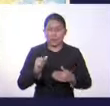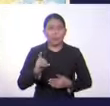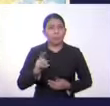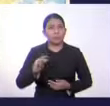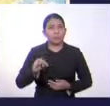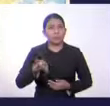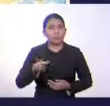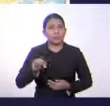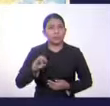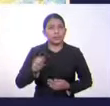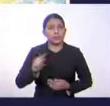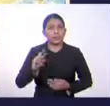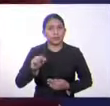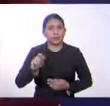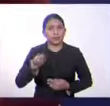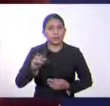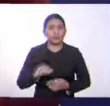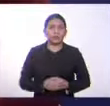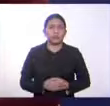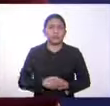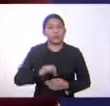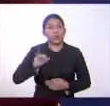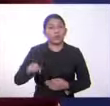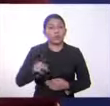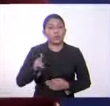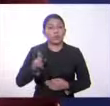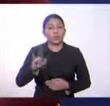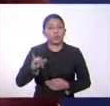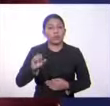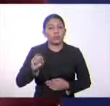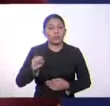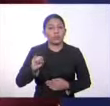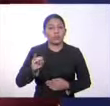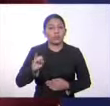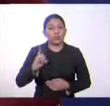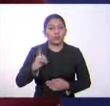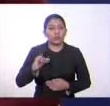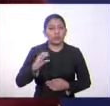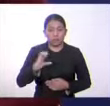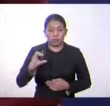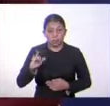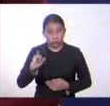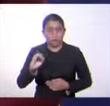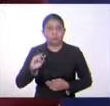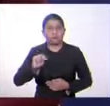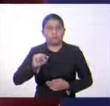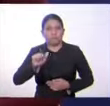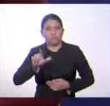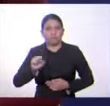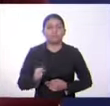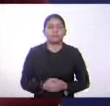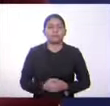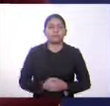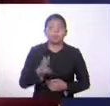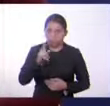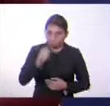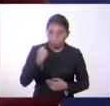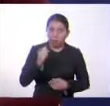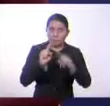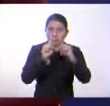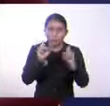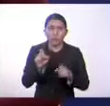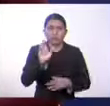jurisdiccionales. Doctor Salvador, antes de pasar siempre a la pregunta, es muy importante, creo que en este